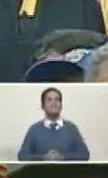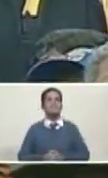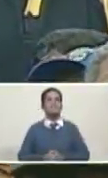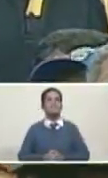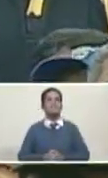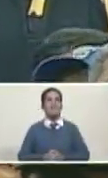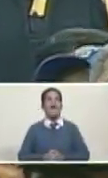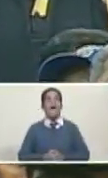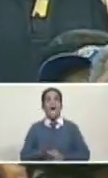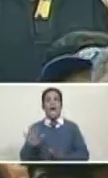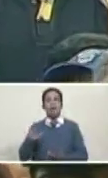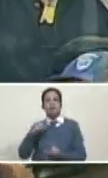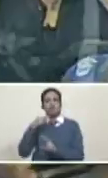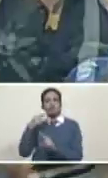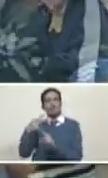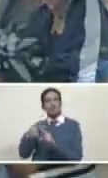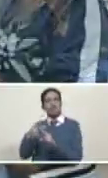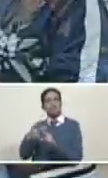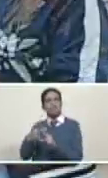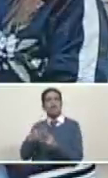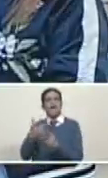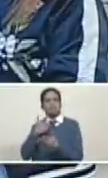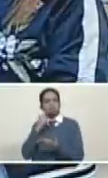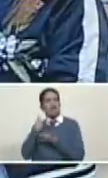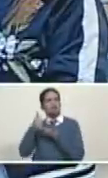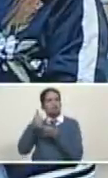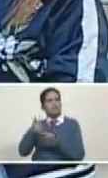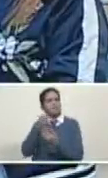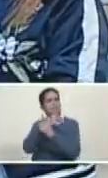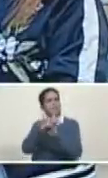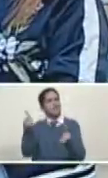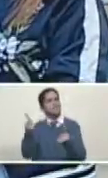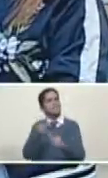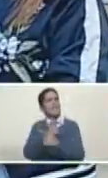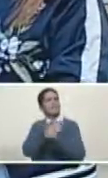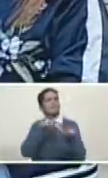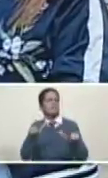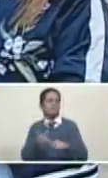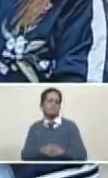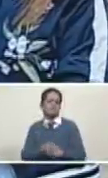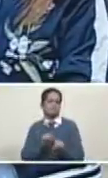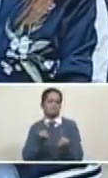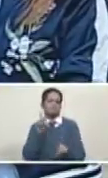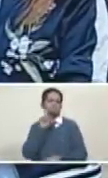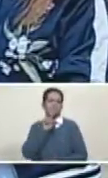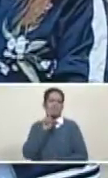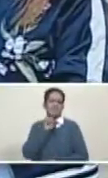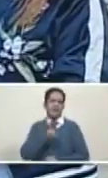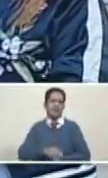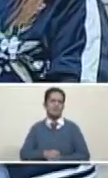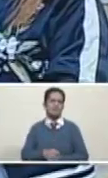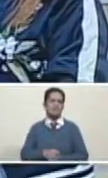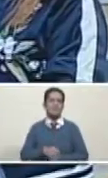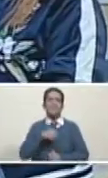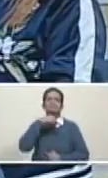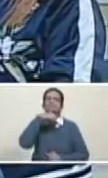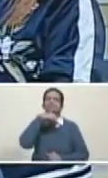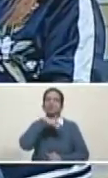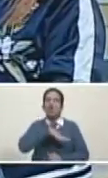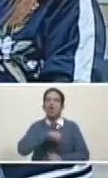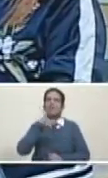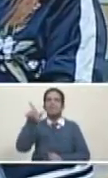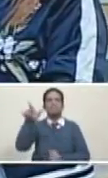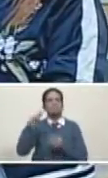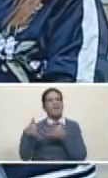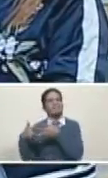de la democracia y de la libertad. Pero no es así. La historia de la usurpación del